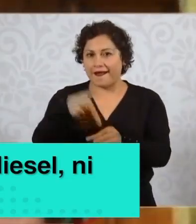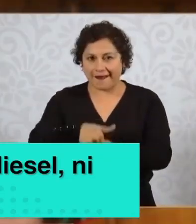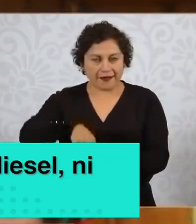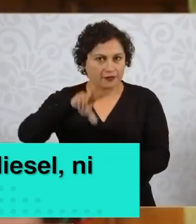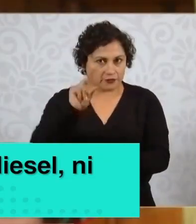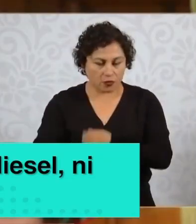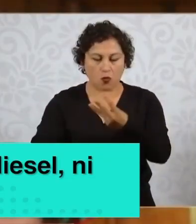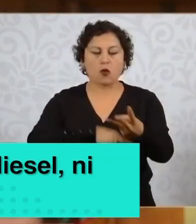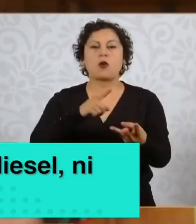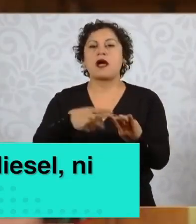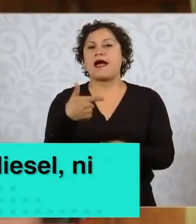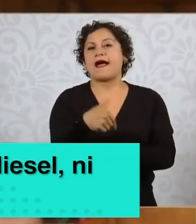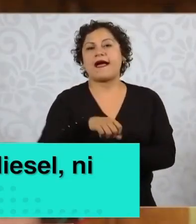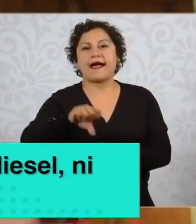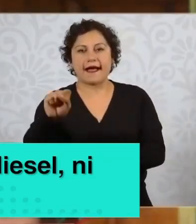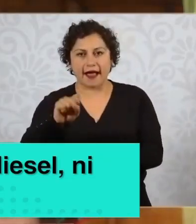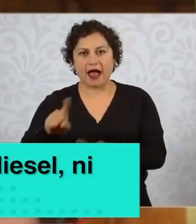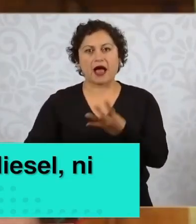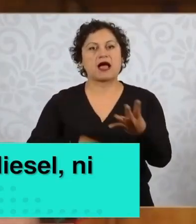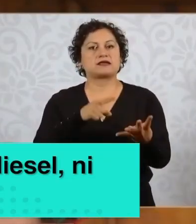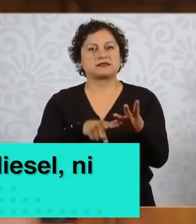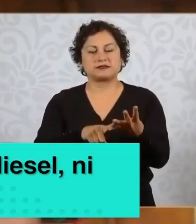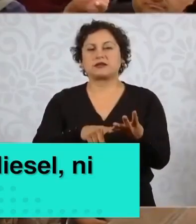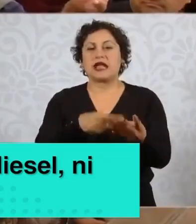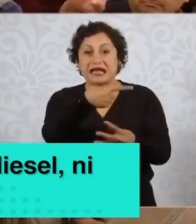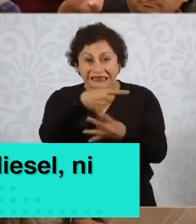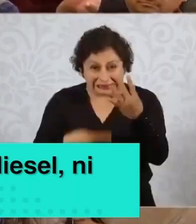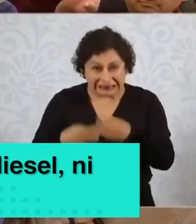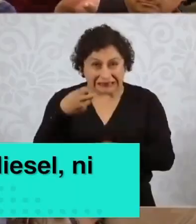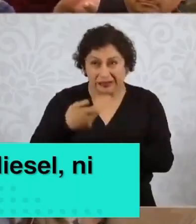doméstico por encima de la inflación.